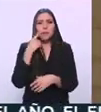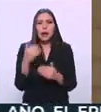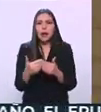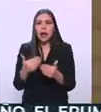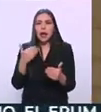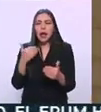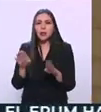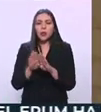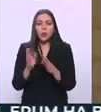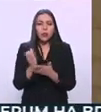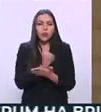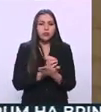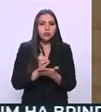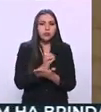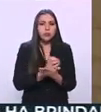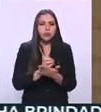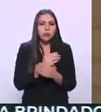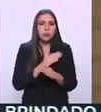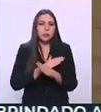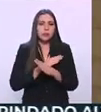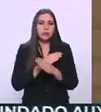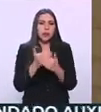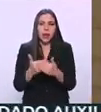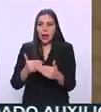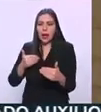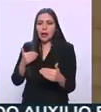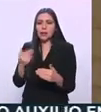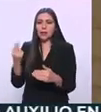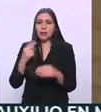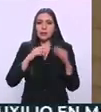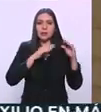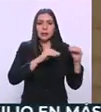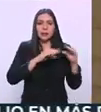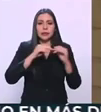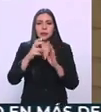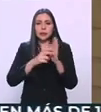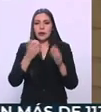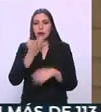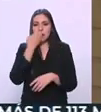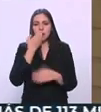preventiva y focalizar desde la escuela. Tenemos un proyecto muy interesante